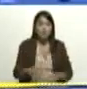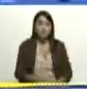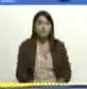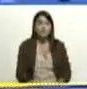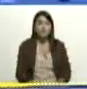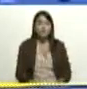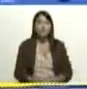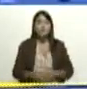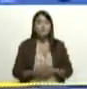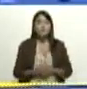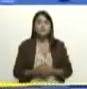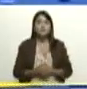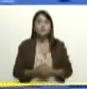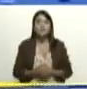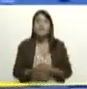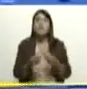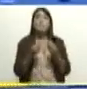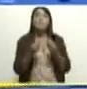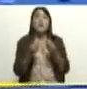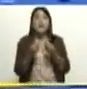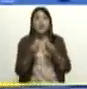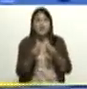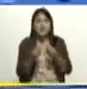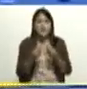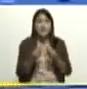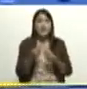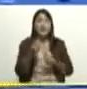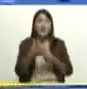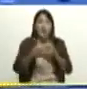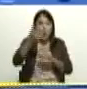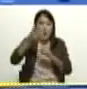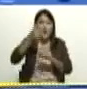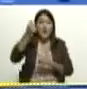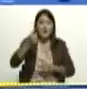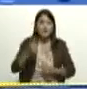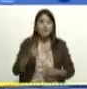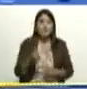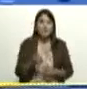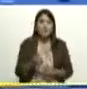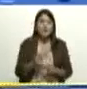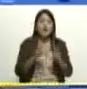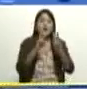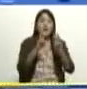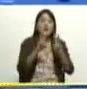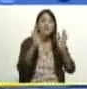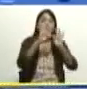hacia la construcción de el nuevo modelo